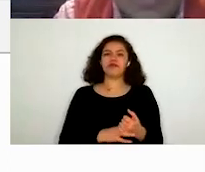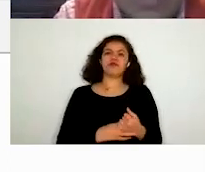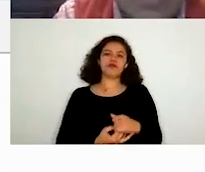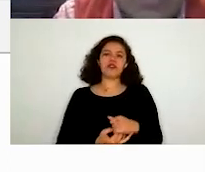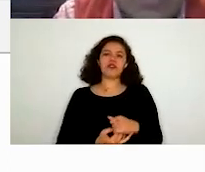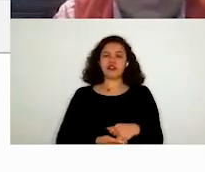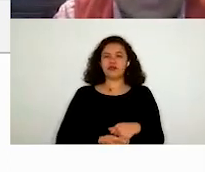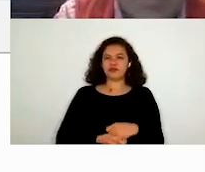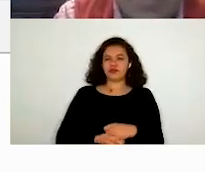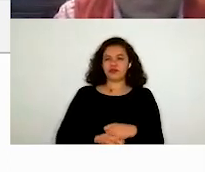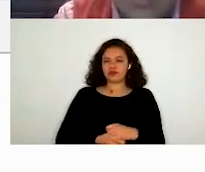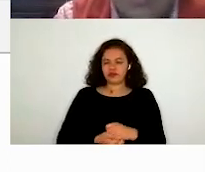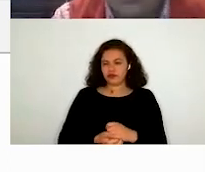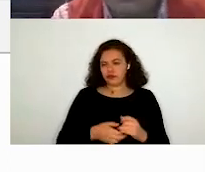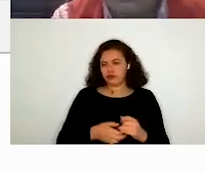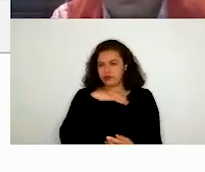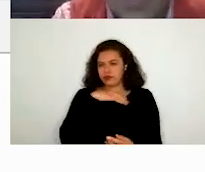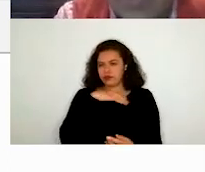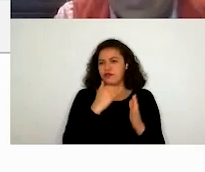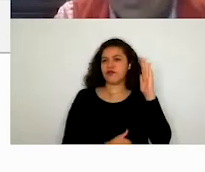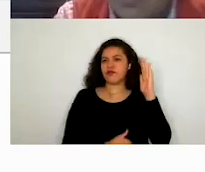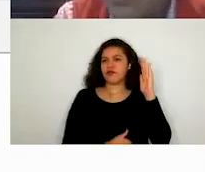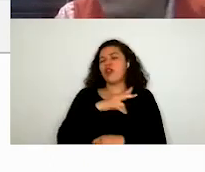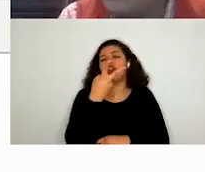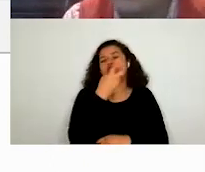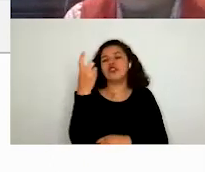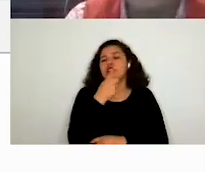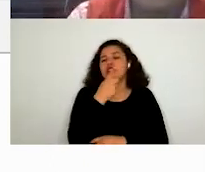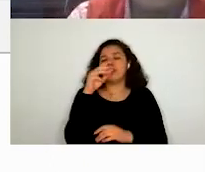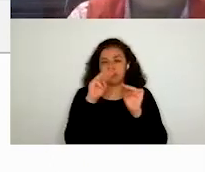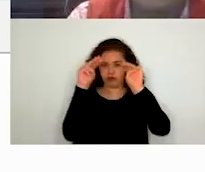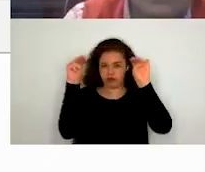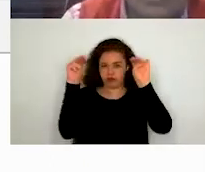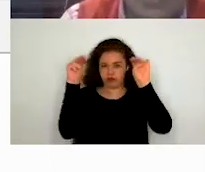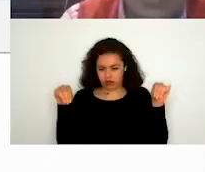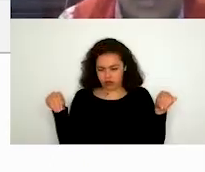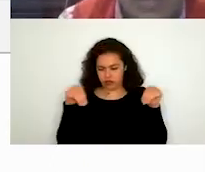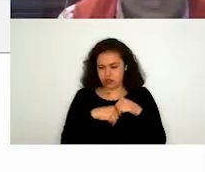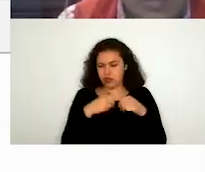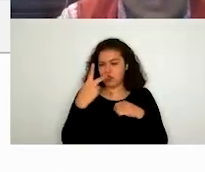es alto, debemos de colocar al menos un extintor por cada 200 metros cuadrados.